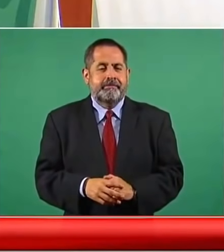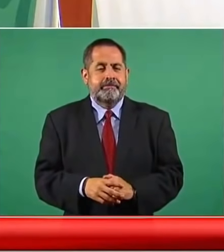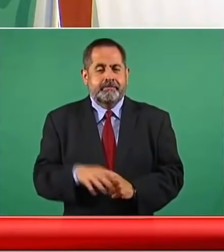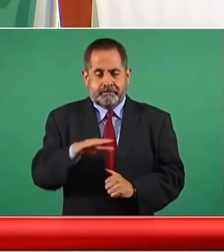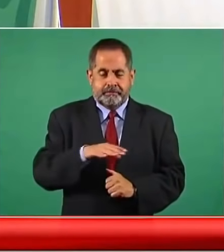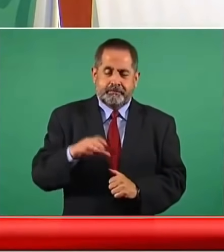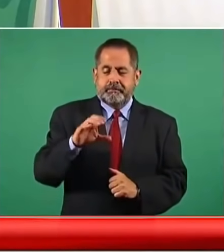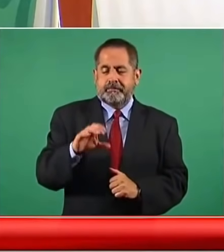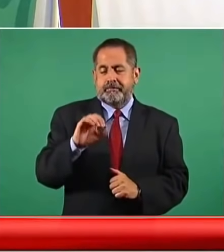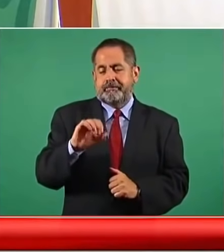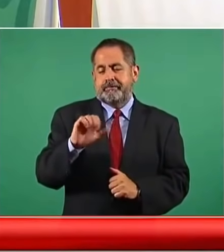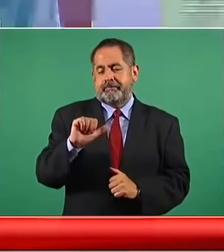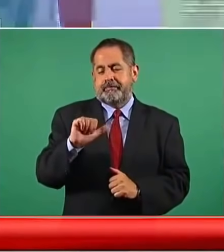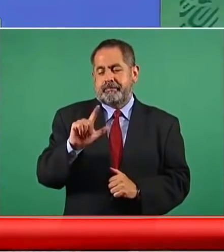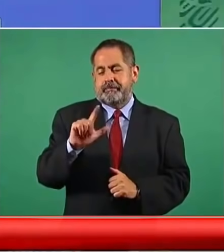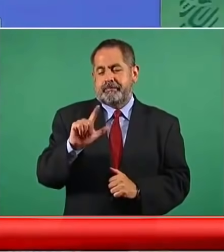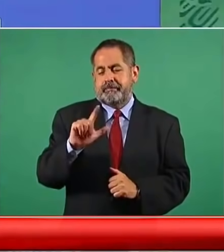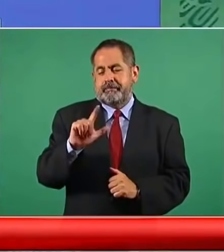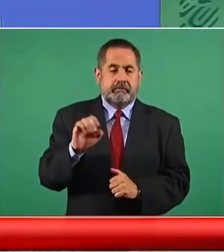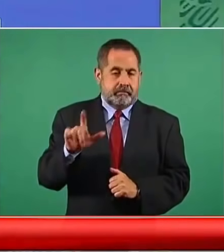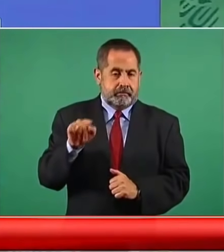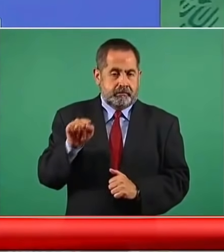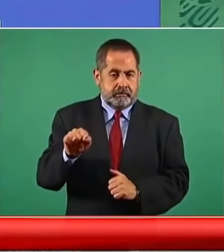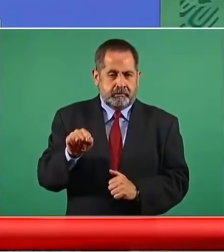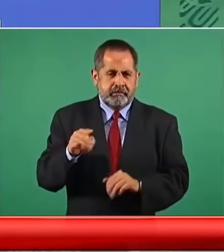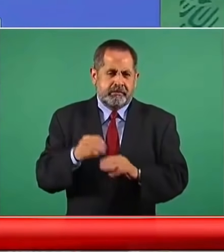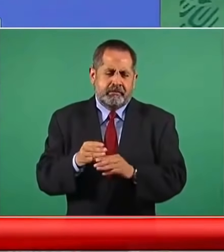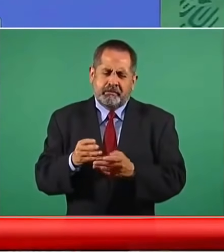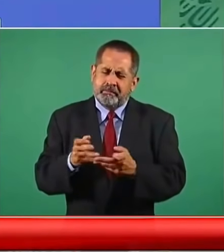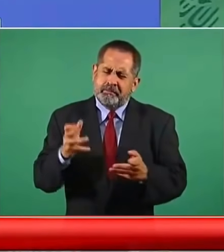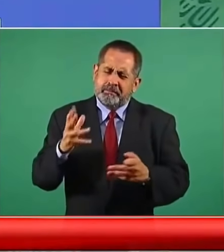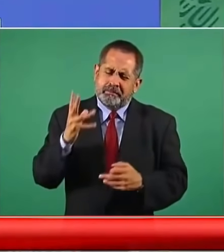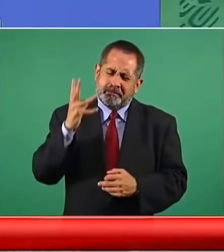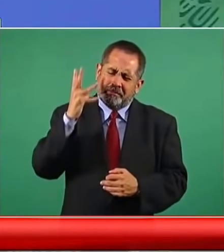Este es Calakmul. Esta es una belleza